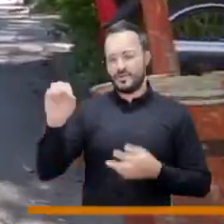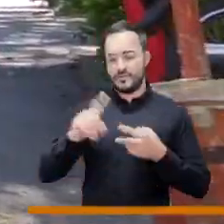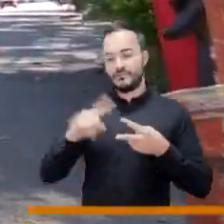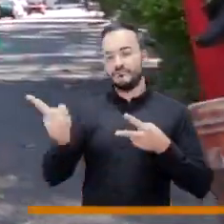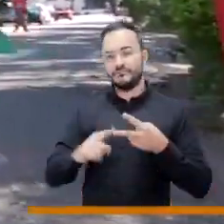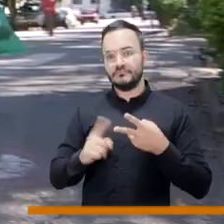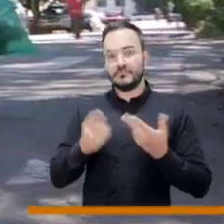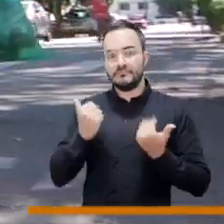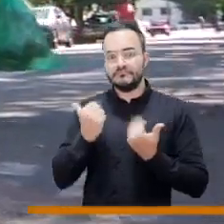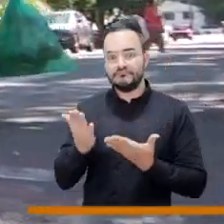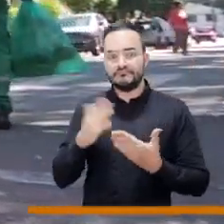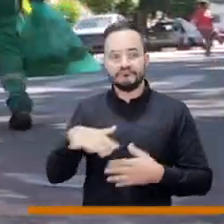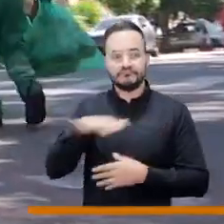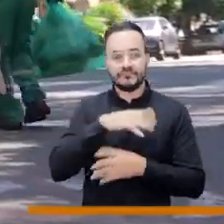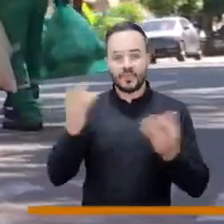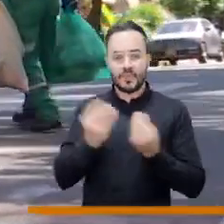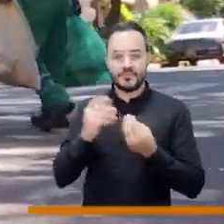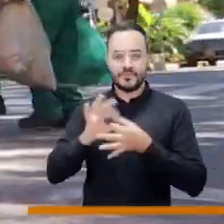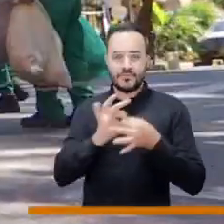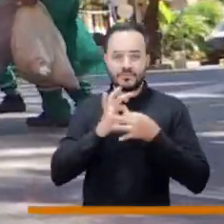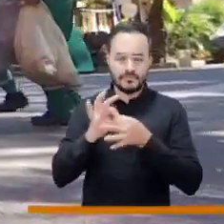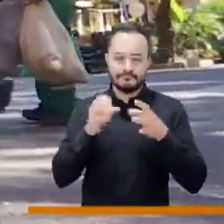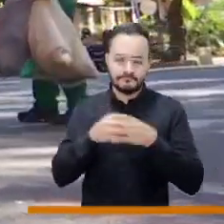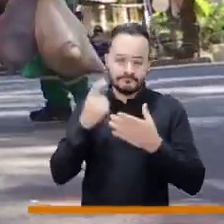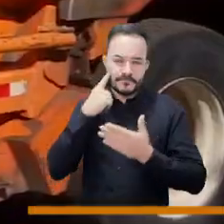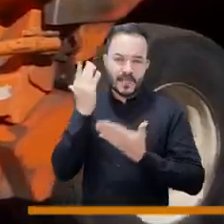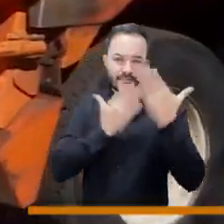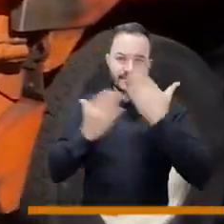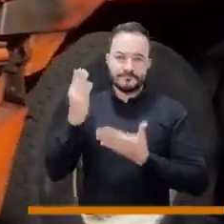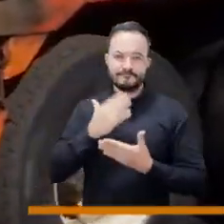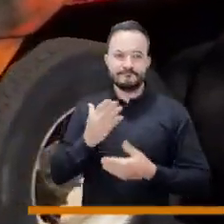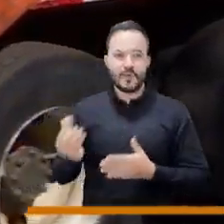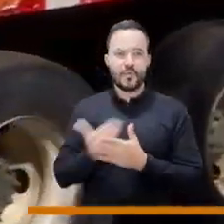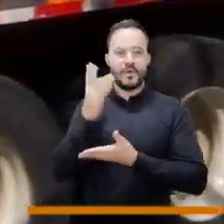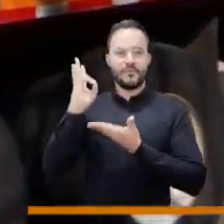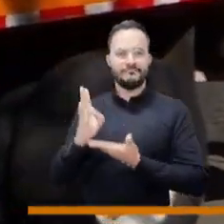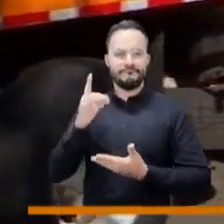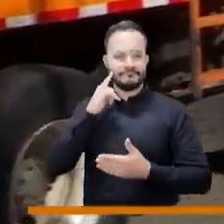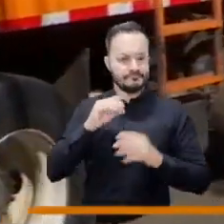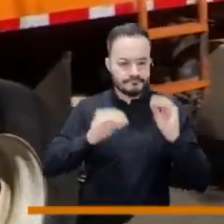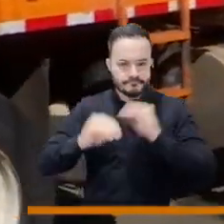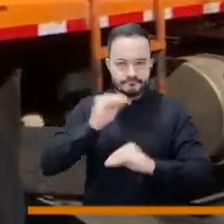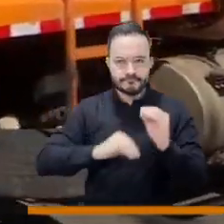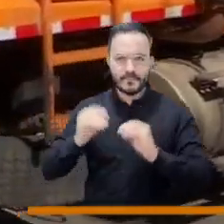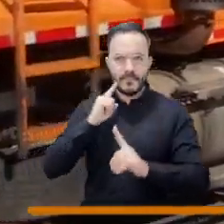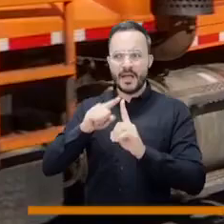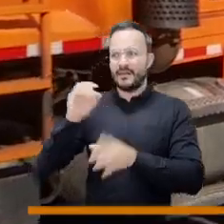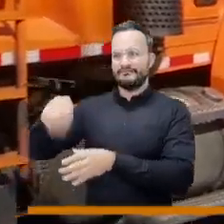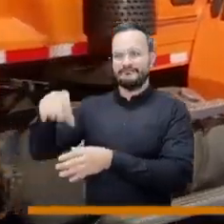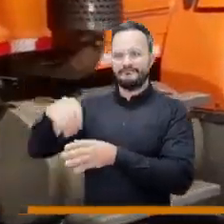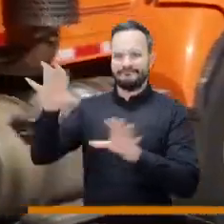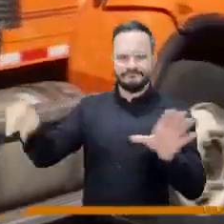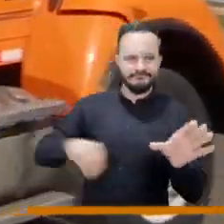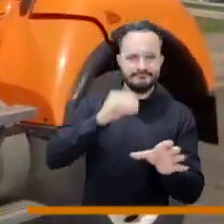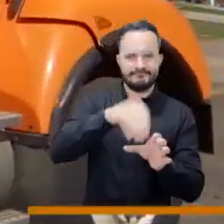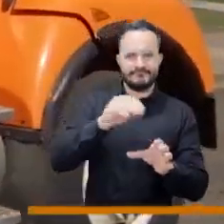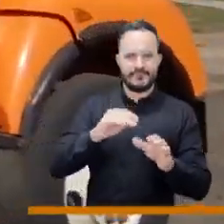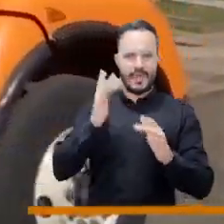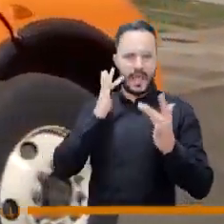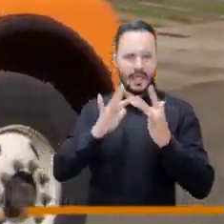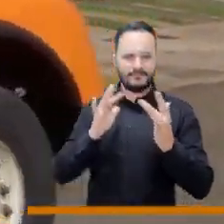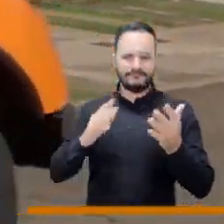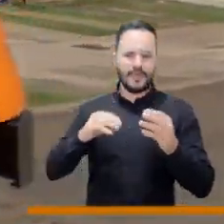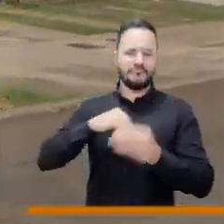que coordina la puesta en marcha de un plan piloto que ensaya un nuevo modelo de recolección lateral de desechos sólidos.